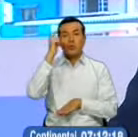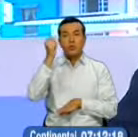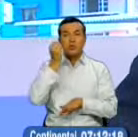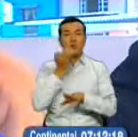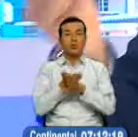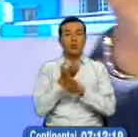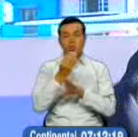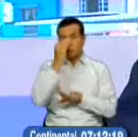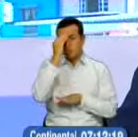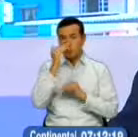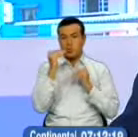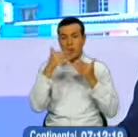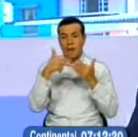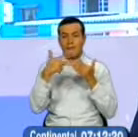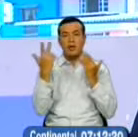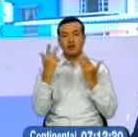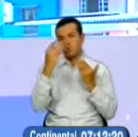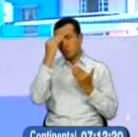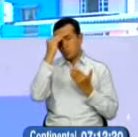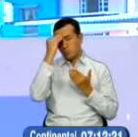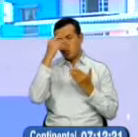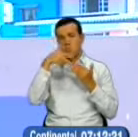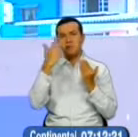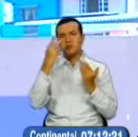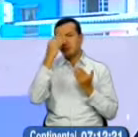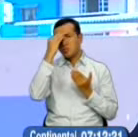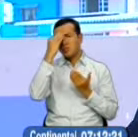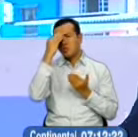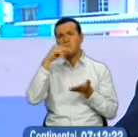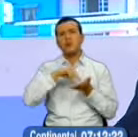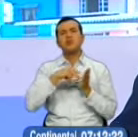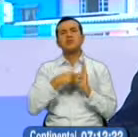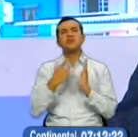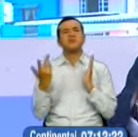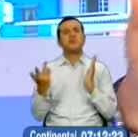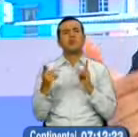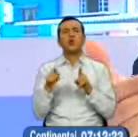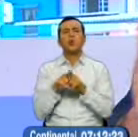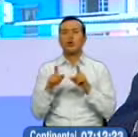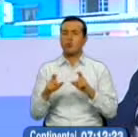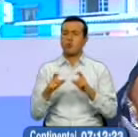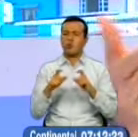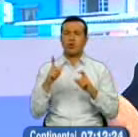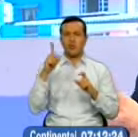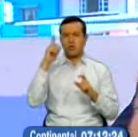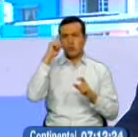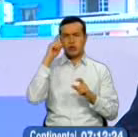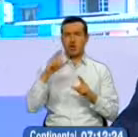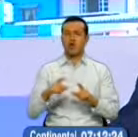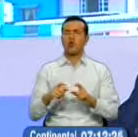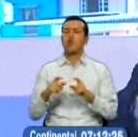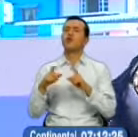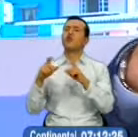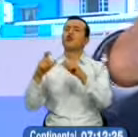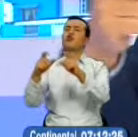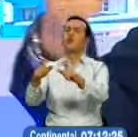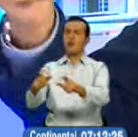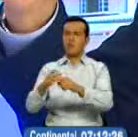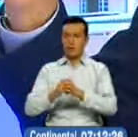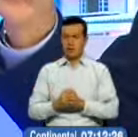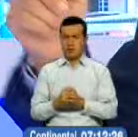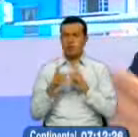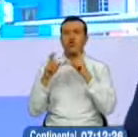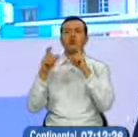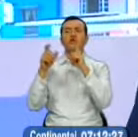superior, un voucher educativo. Uh-huh. ¿Qué es un voucher educativo? Es una especie de cupón que da el Estado con el que